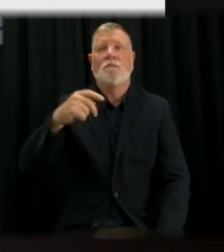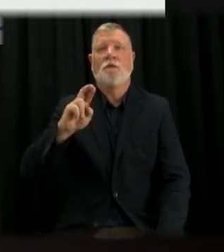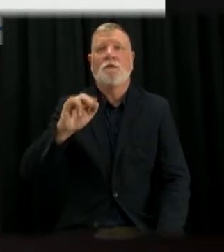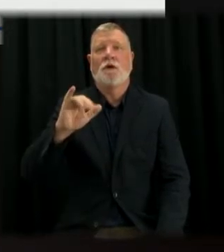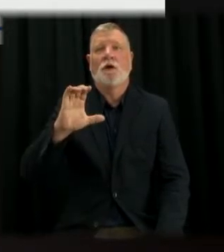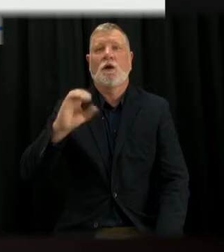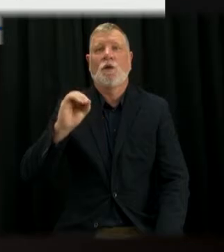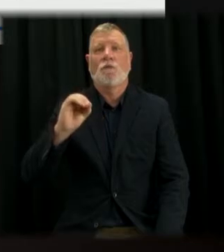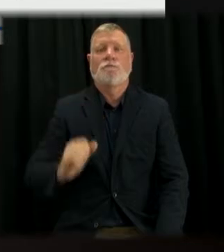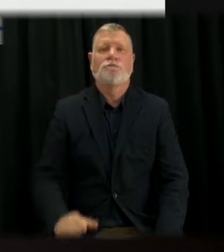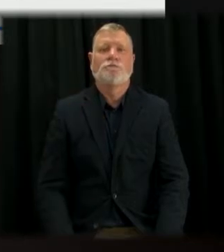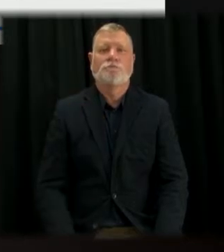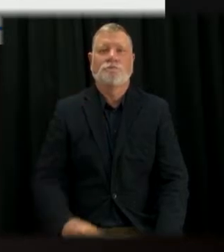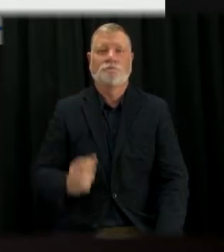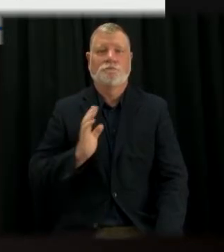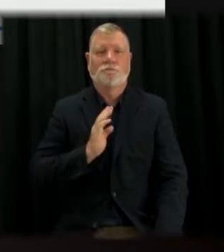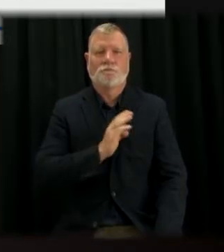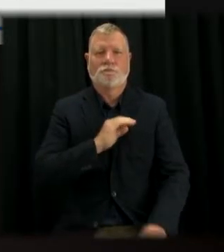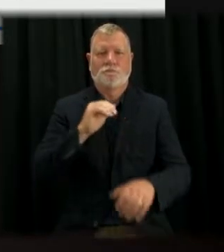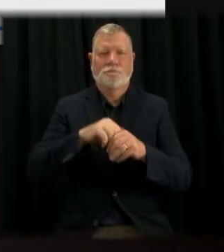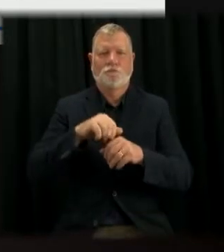Pritco.